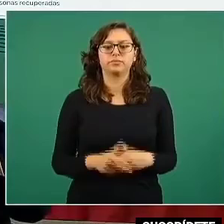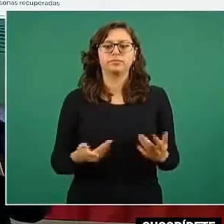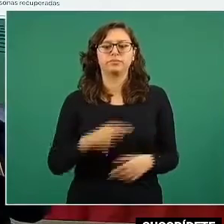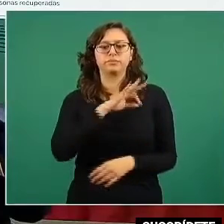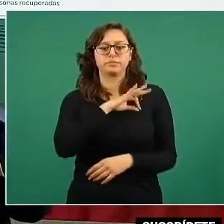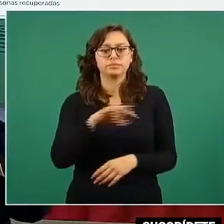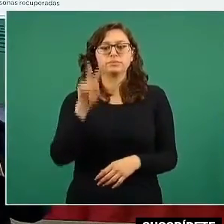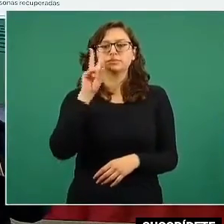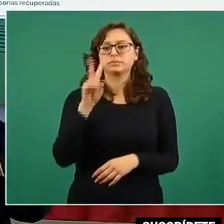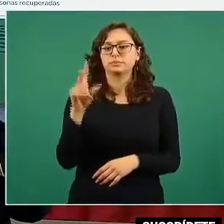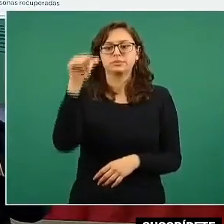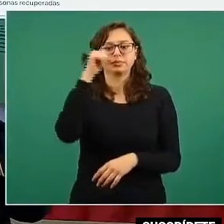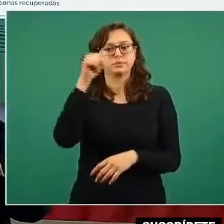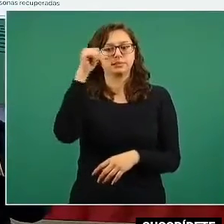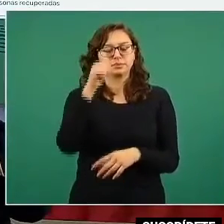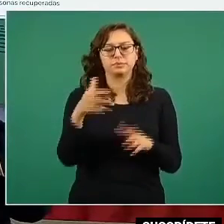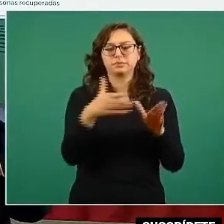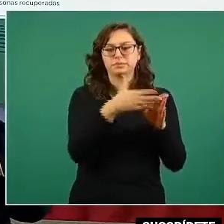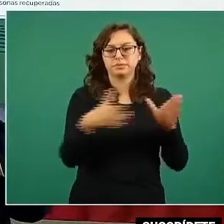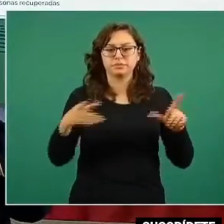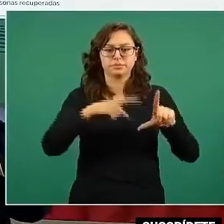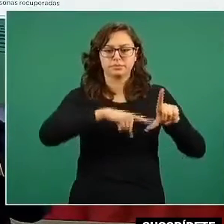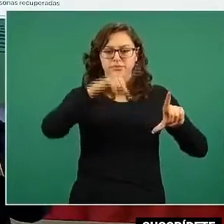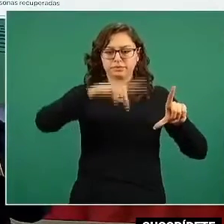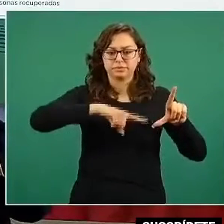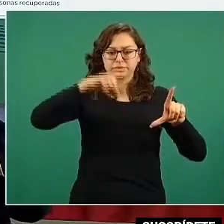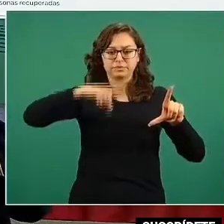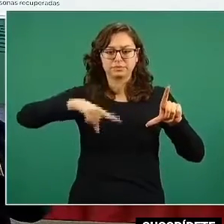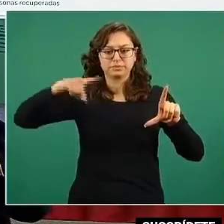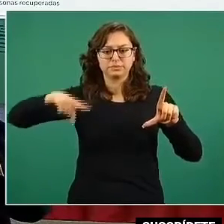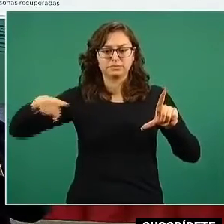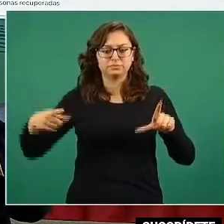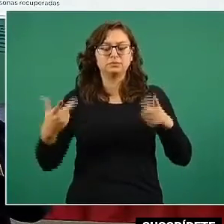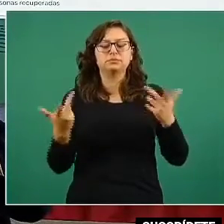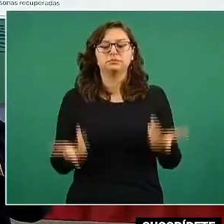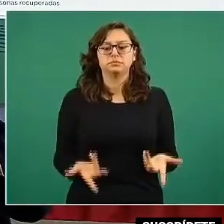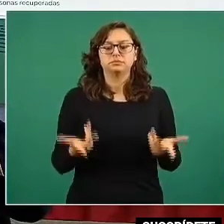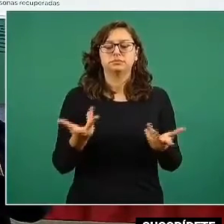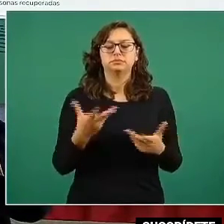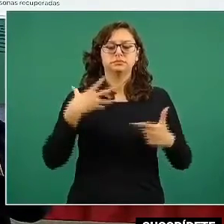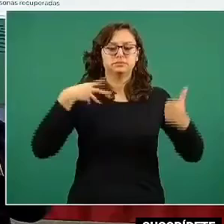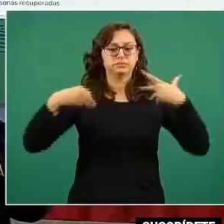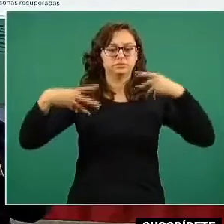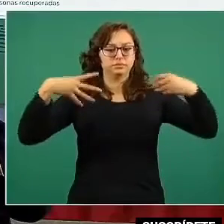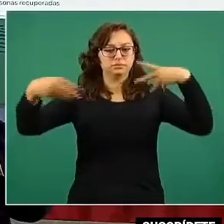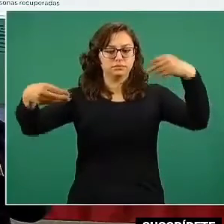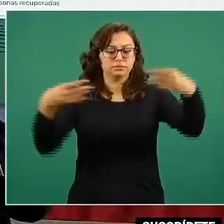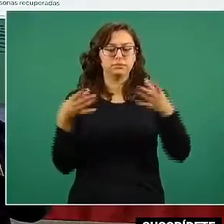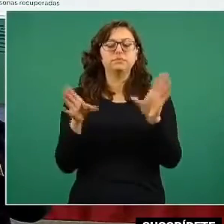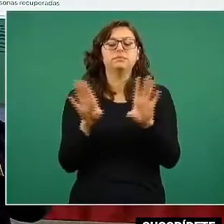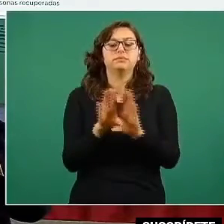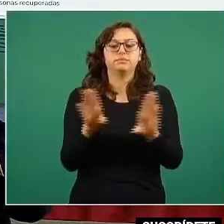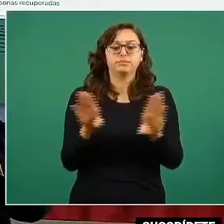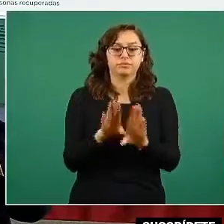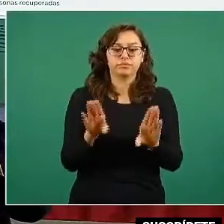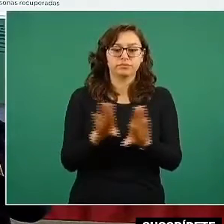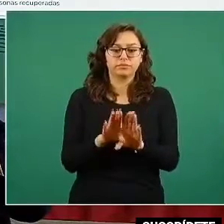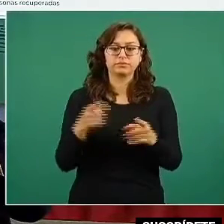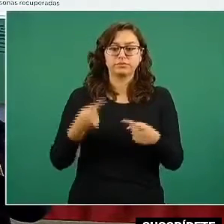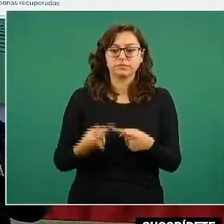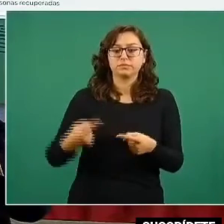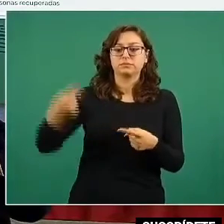gráfico, que es precisamente en donde podemos observar cómo se está comportando la epidemia, cómo se ha comportado desde que